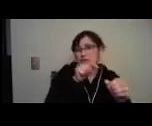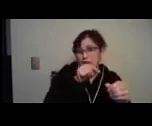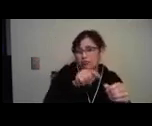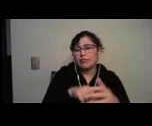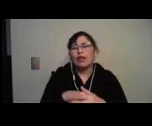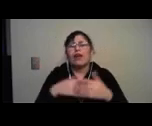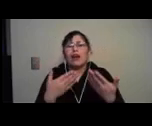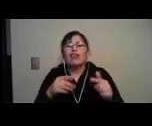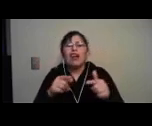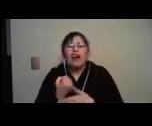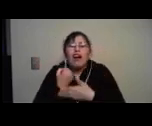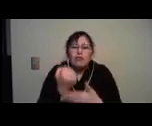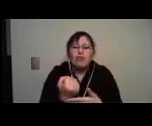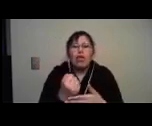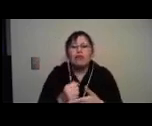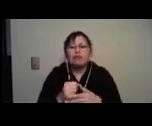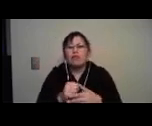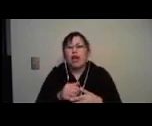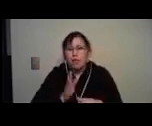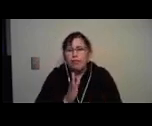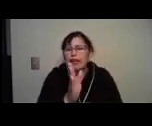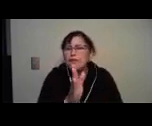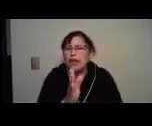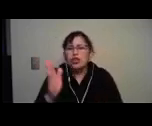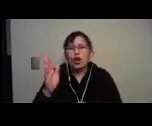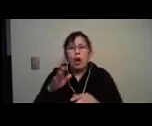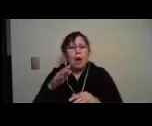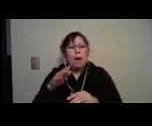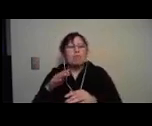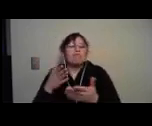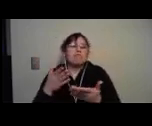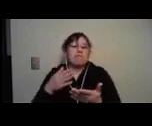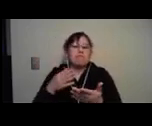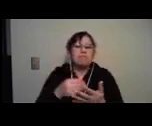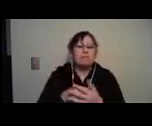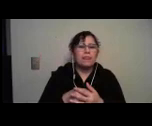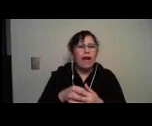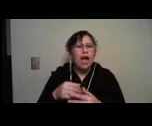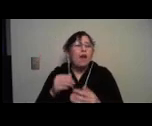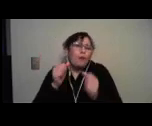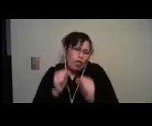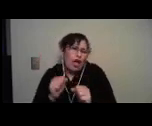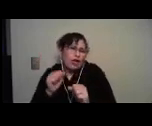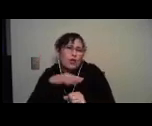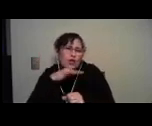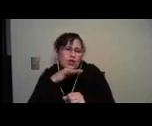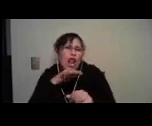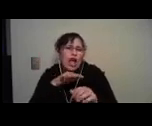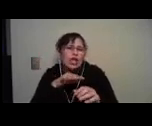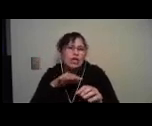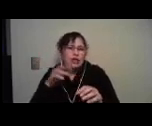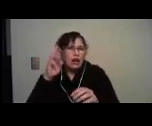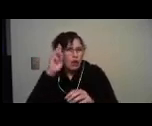la manipulación y la transformación de información en la mente, ¿ya? Es decir, poder realizar alguna actividad, como por ejemplo